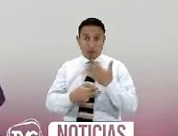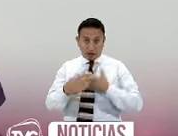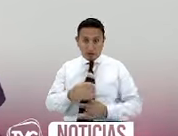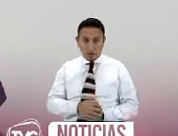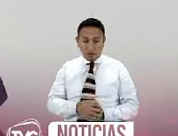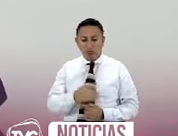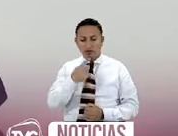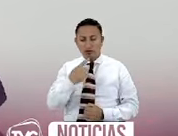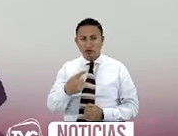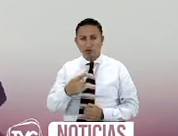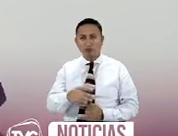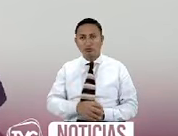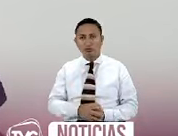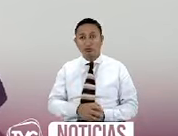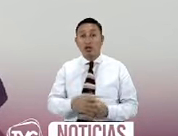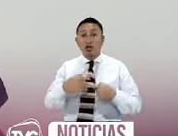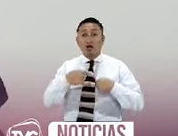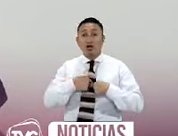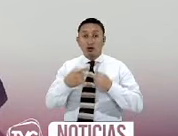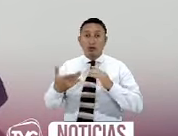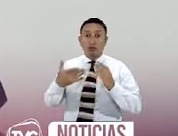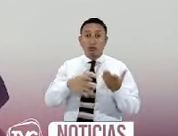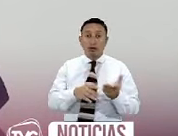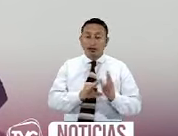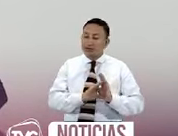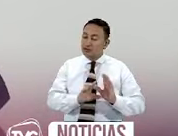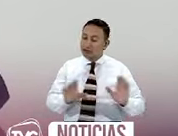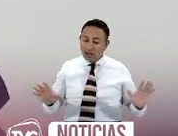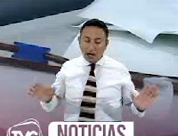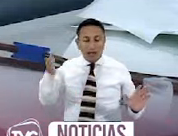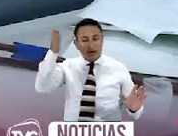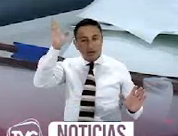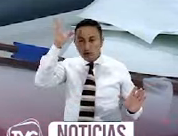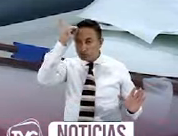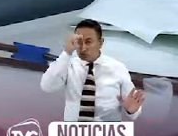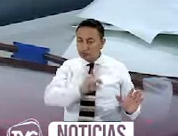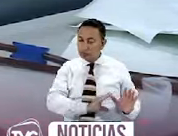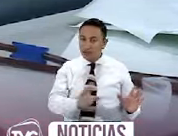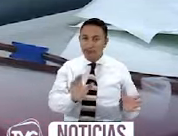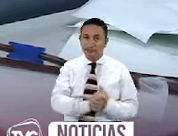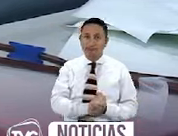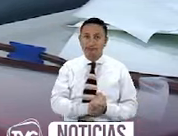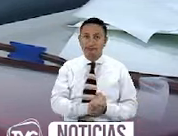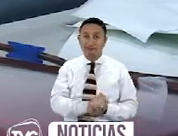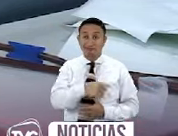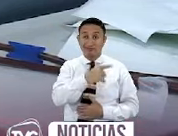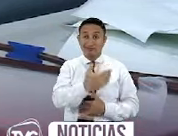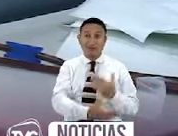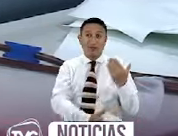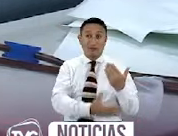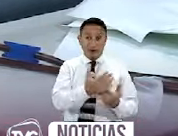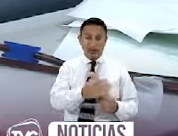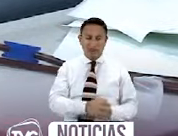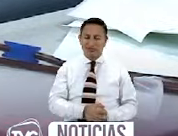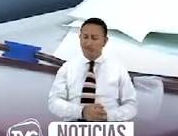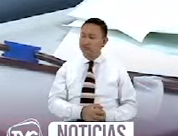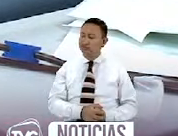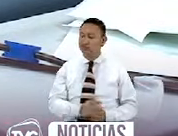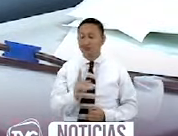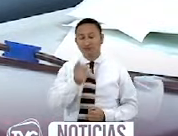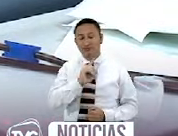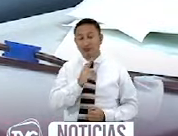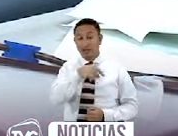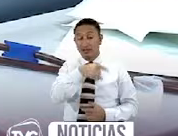Hijas, digo, si algún rato es de pasar, es porque ya es de pasar. Pero no es una vida fácil, es duro, nos comentó. Y no solo por tener esta